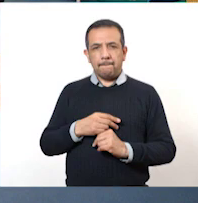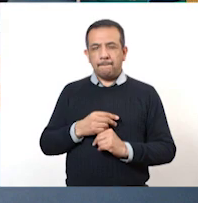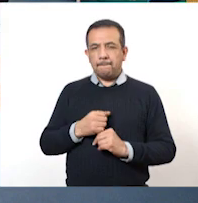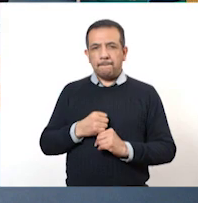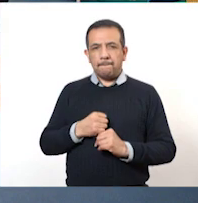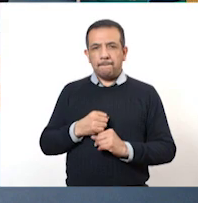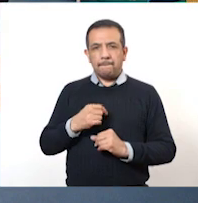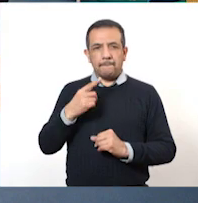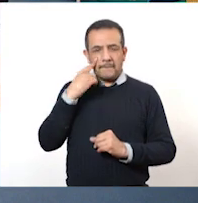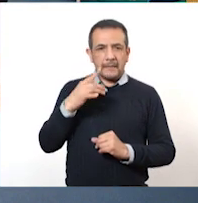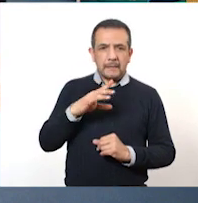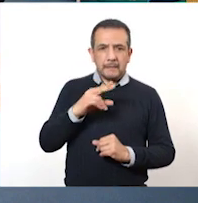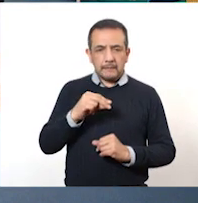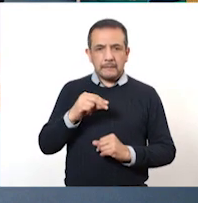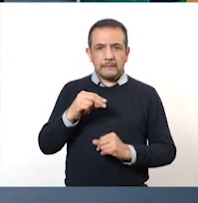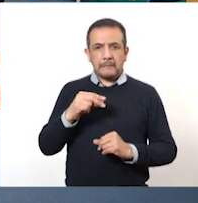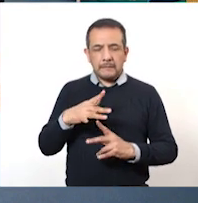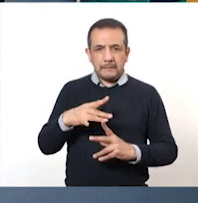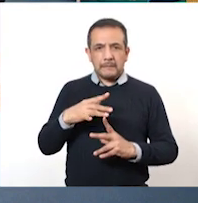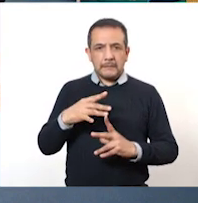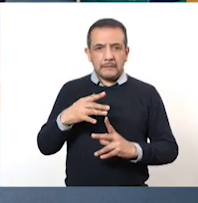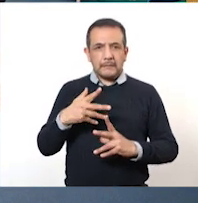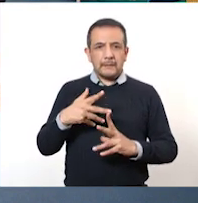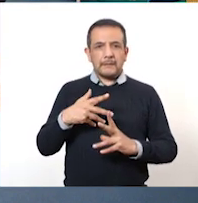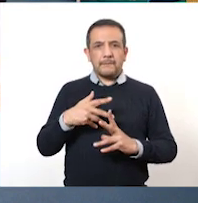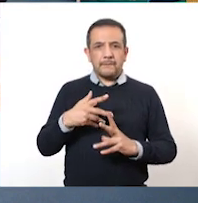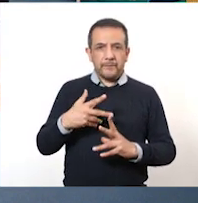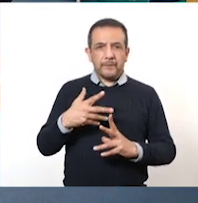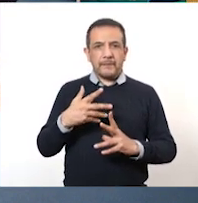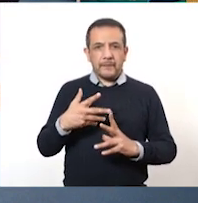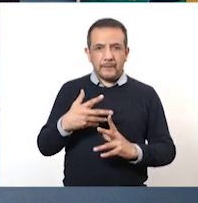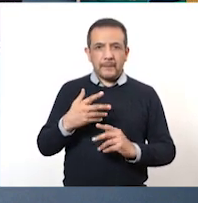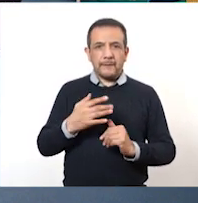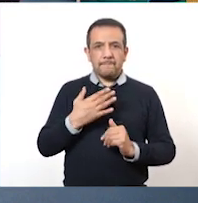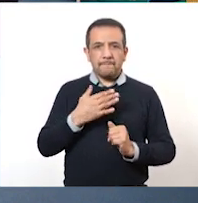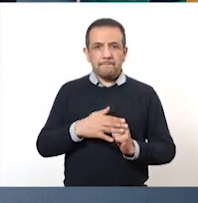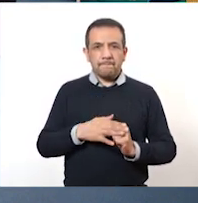2. No. No. No.